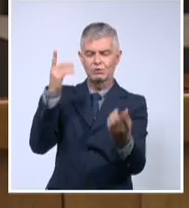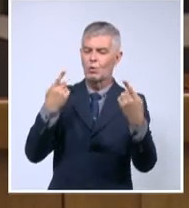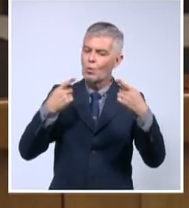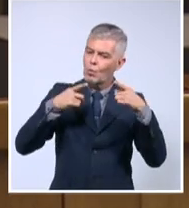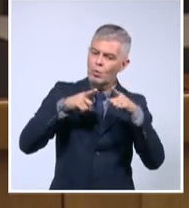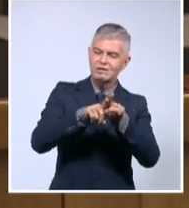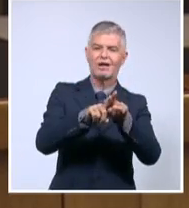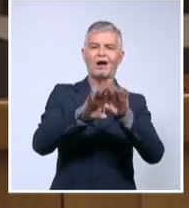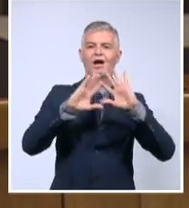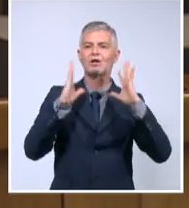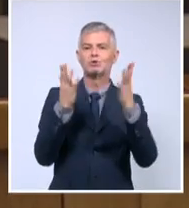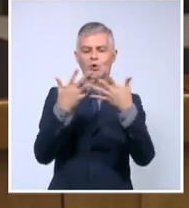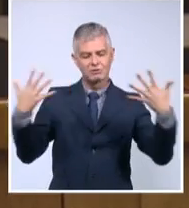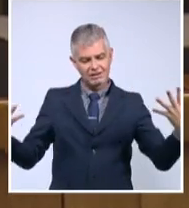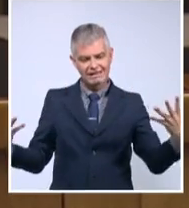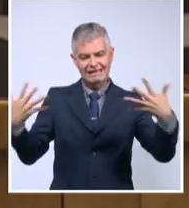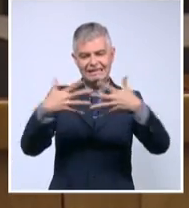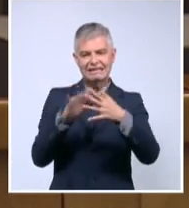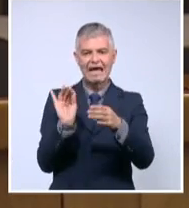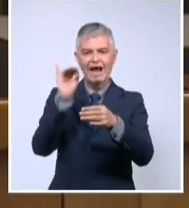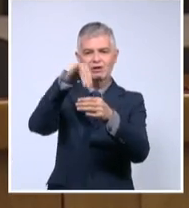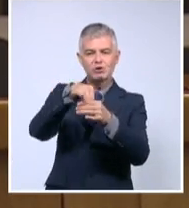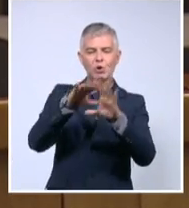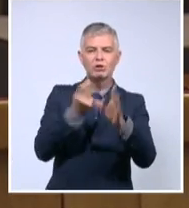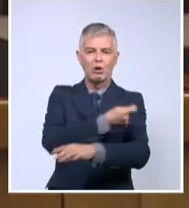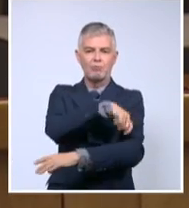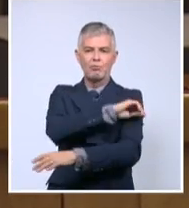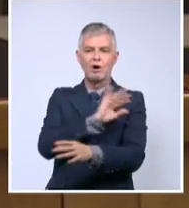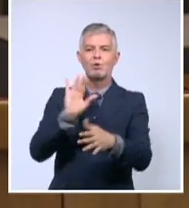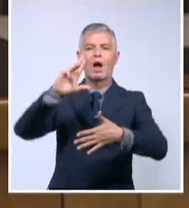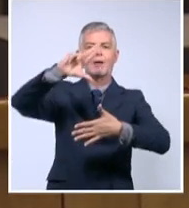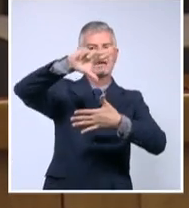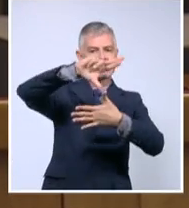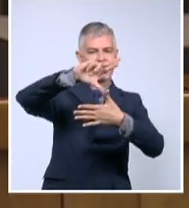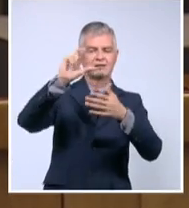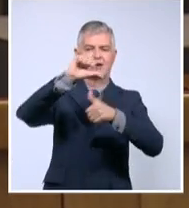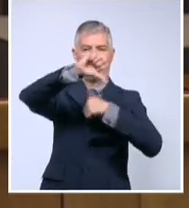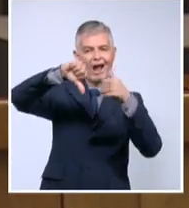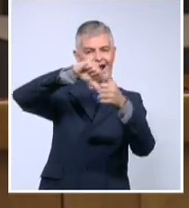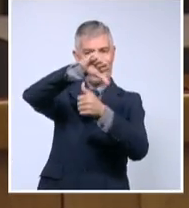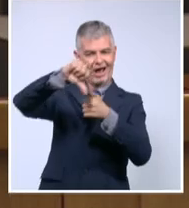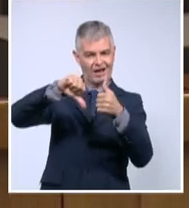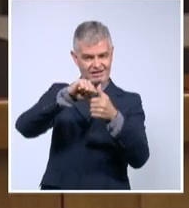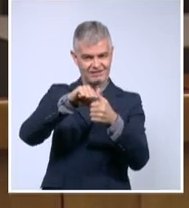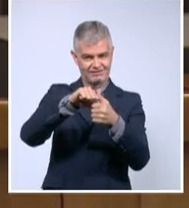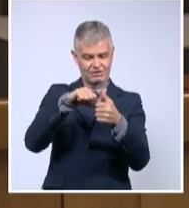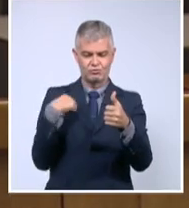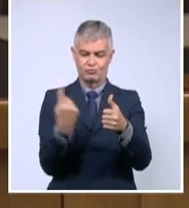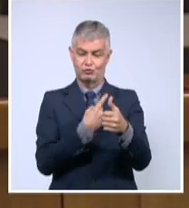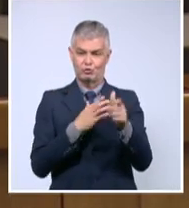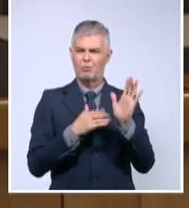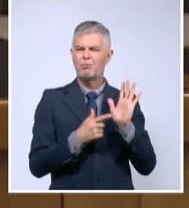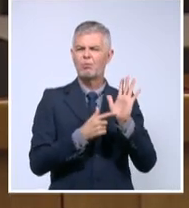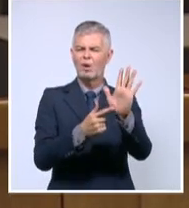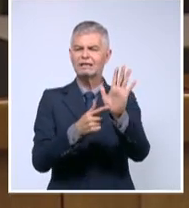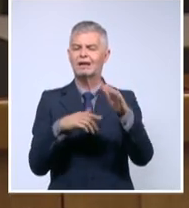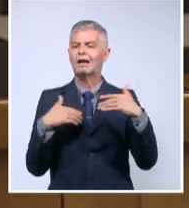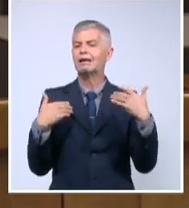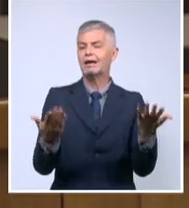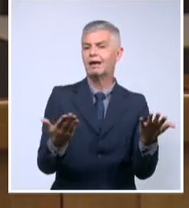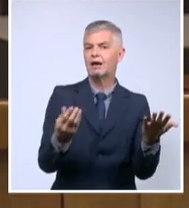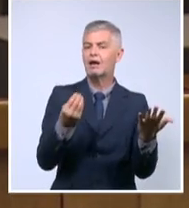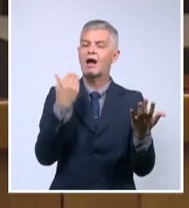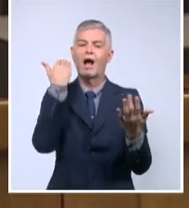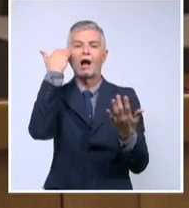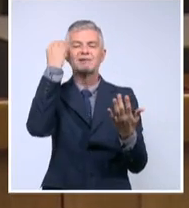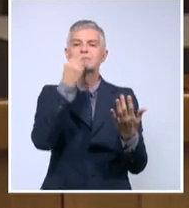e integración de los pueblos de América Latina y el Caribe. Demostramos la capacidad de sostener y llevar a nuevos ámbitos